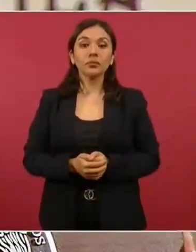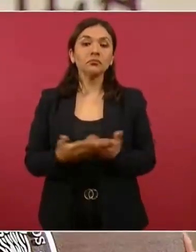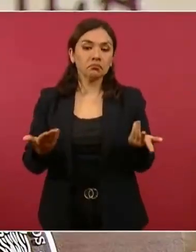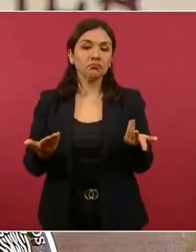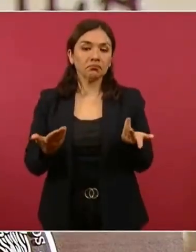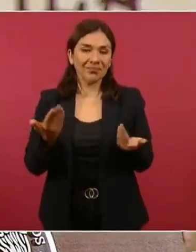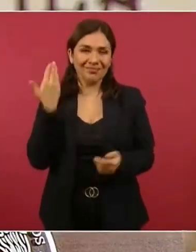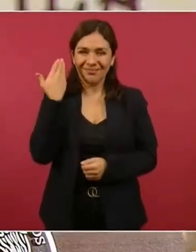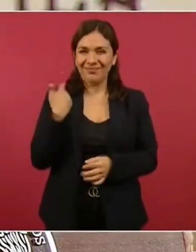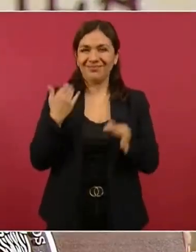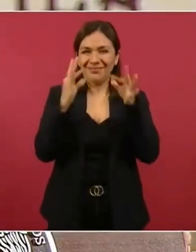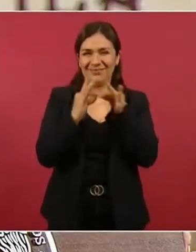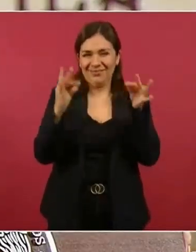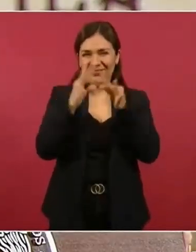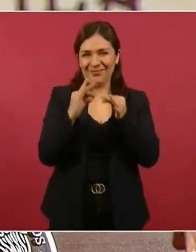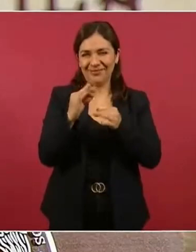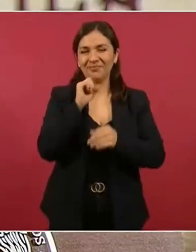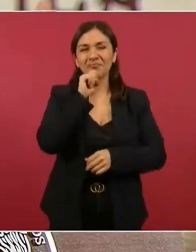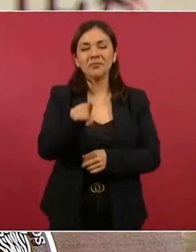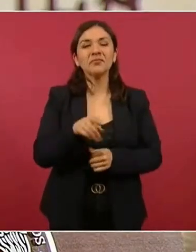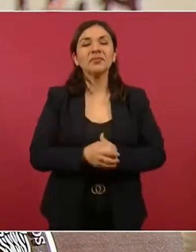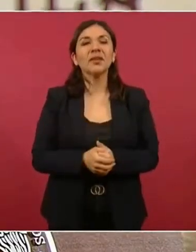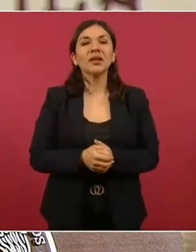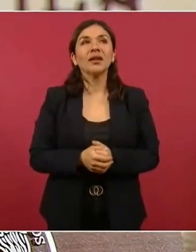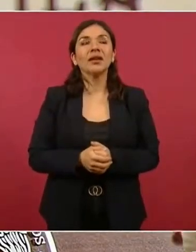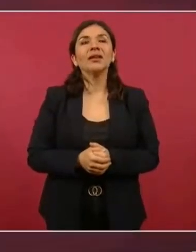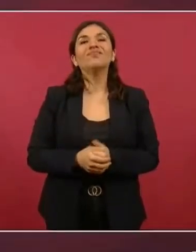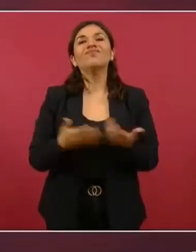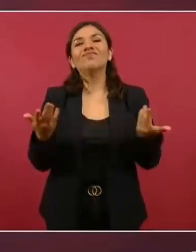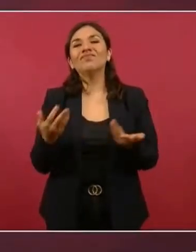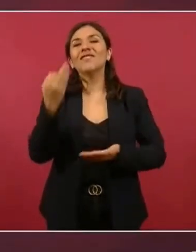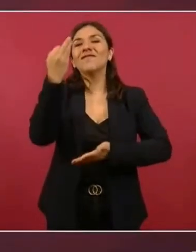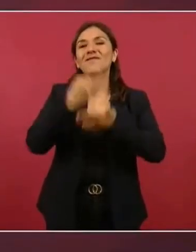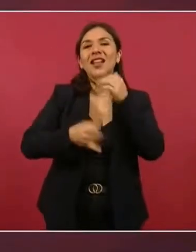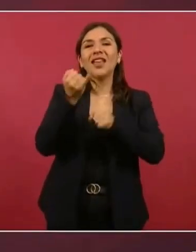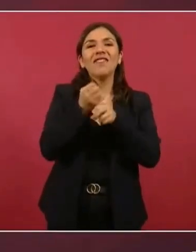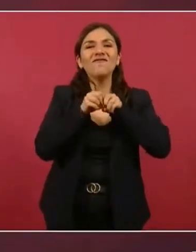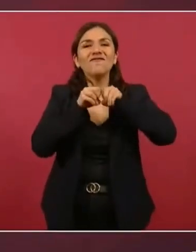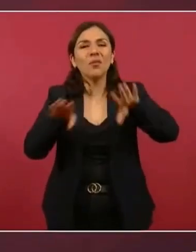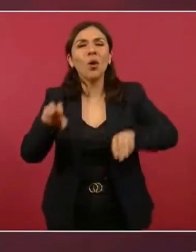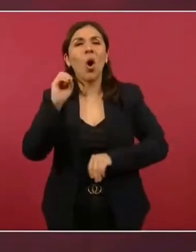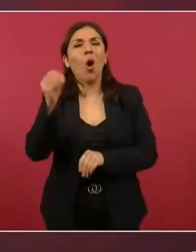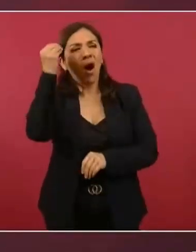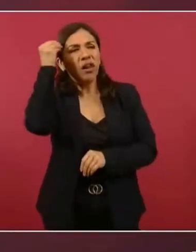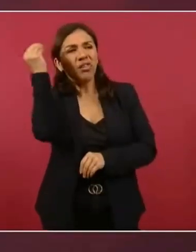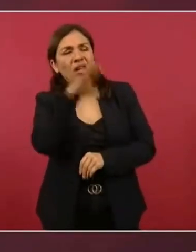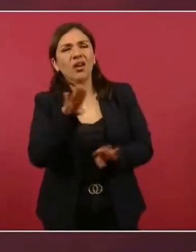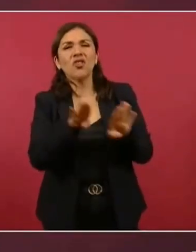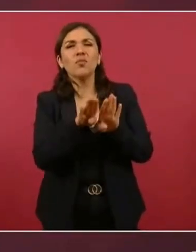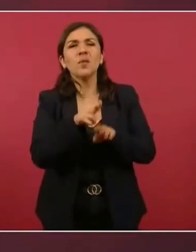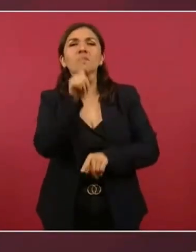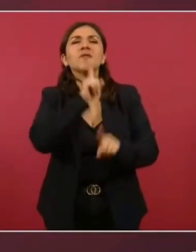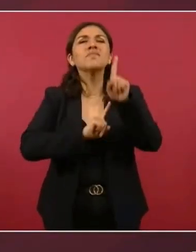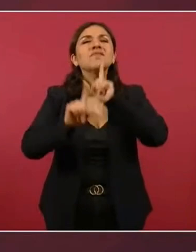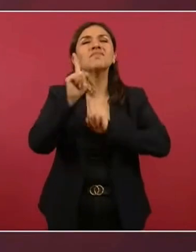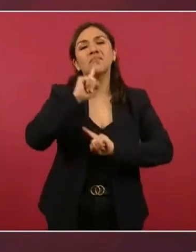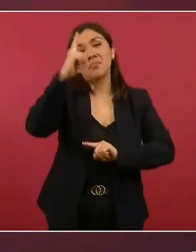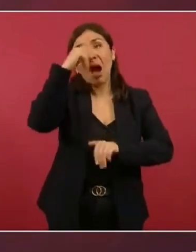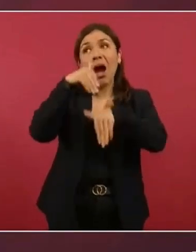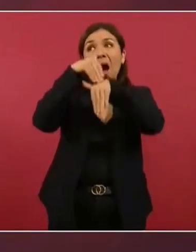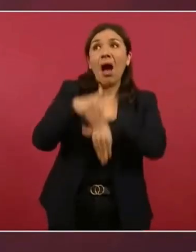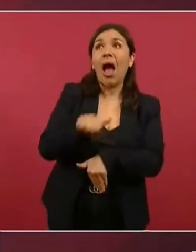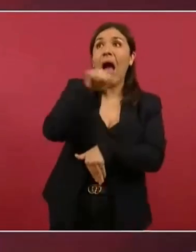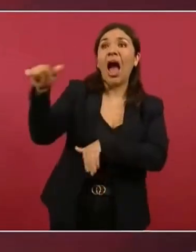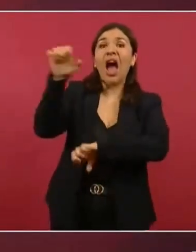hablamos ahorita de la infodemia, de la desinformación orquestada por medios corporativos que están al servicio de